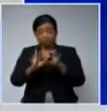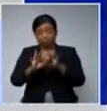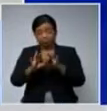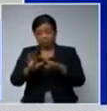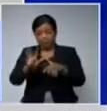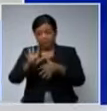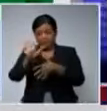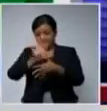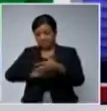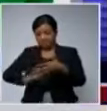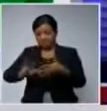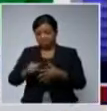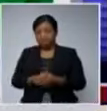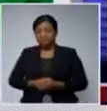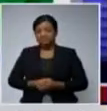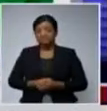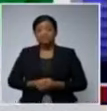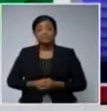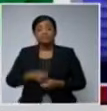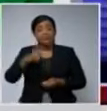Cuando vamos al gráfico de Pasteur,